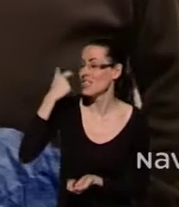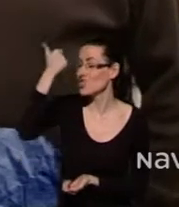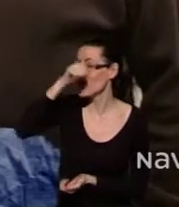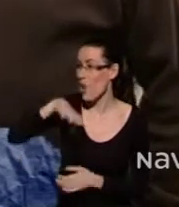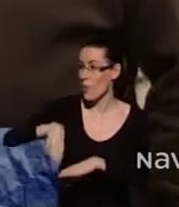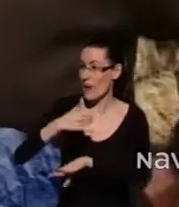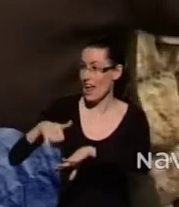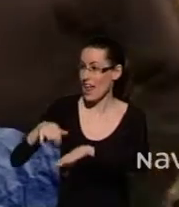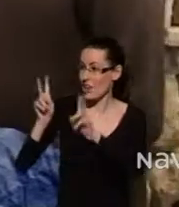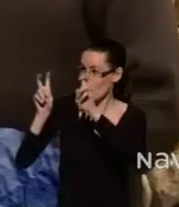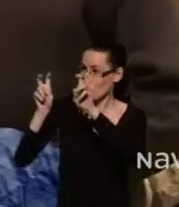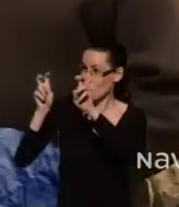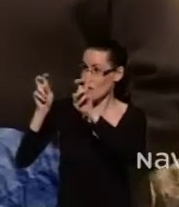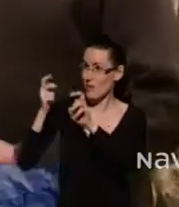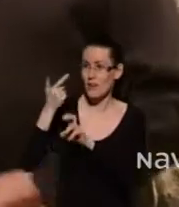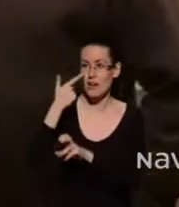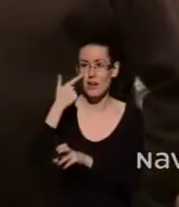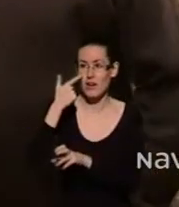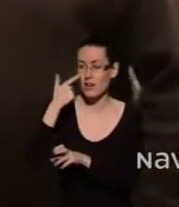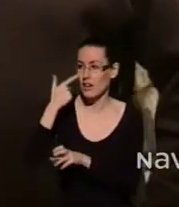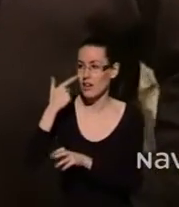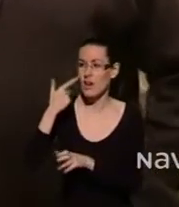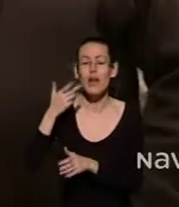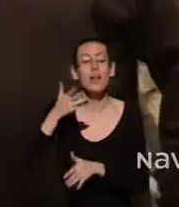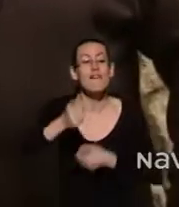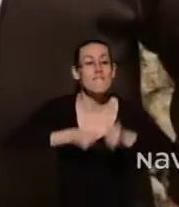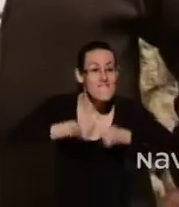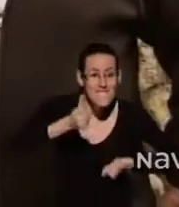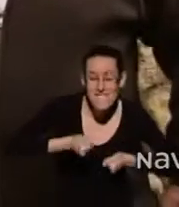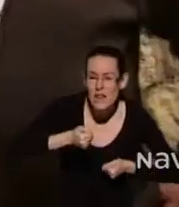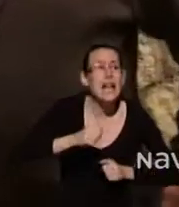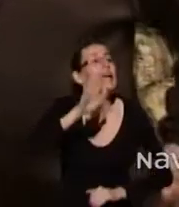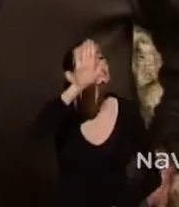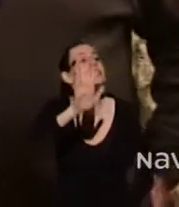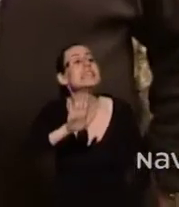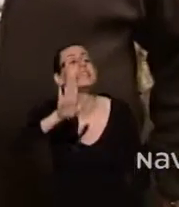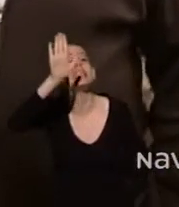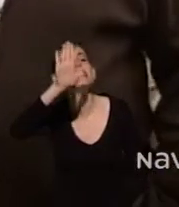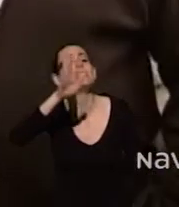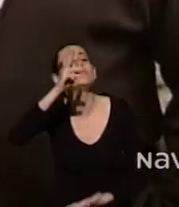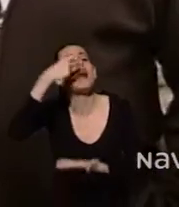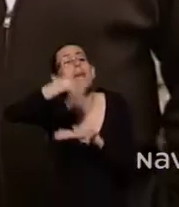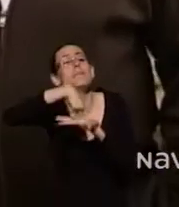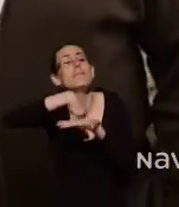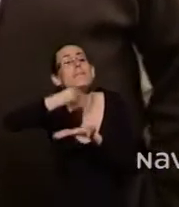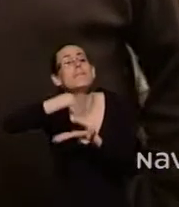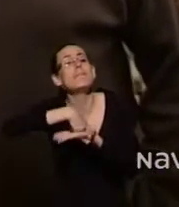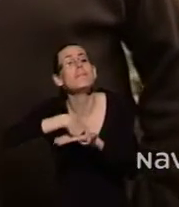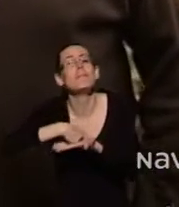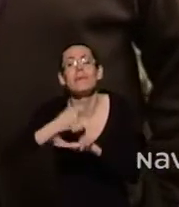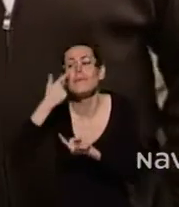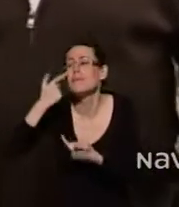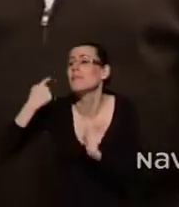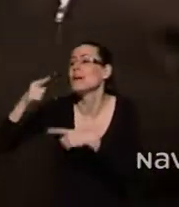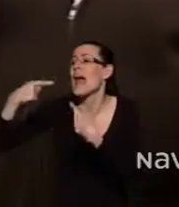no he visto nunca. Empieza a correr. ¡Espere! Que tiene que pagar aquí la de eso. Ahí le he dejado las